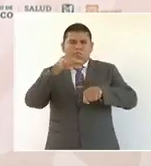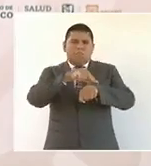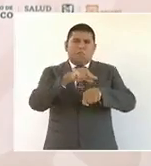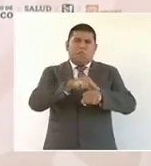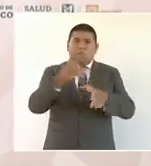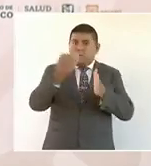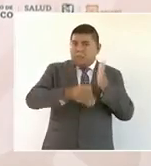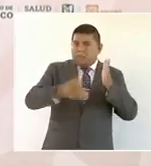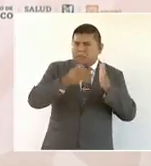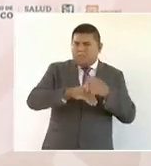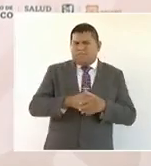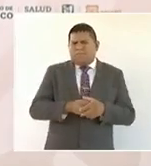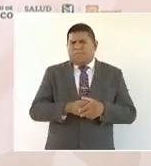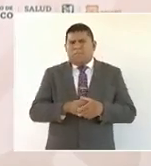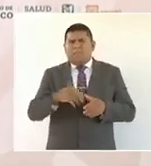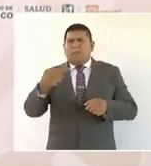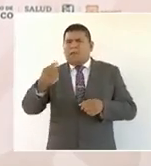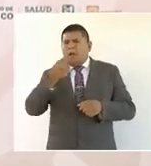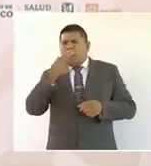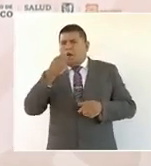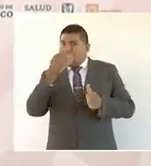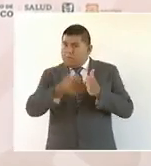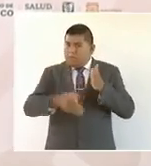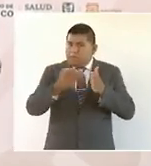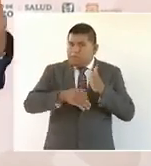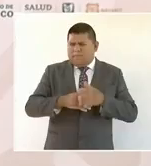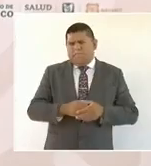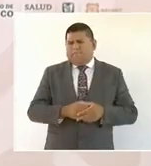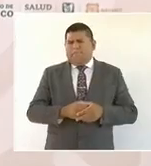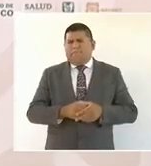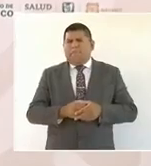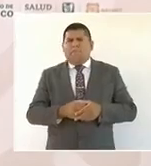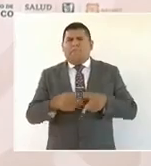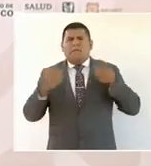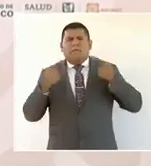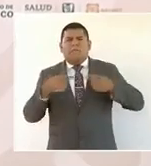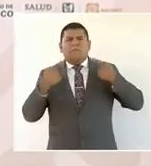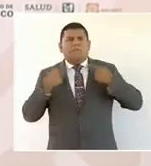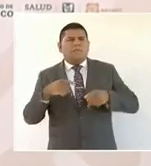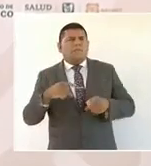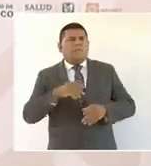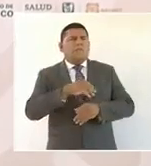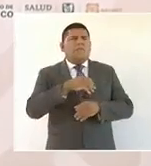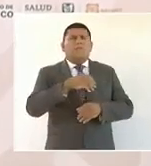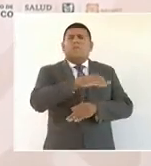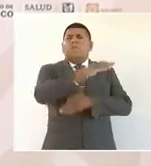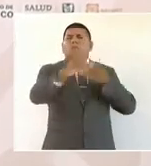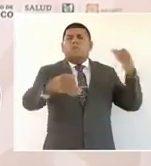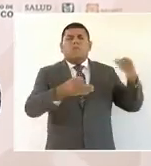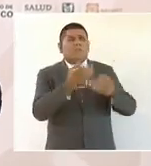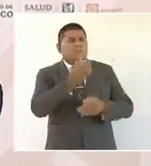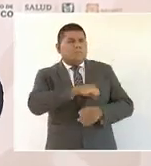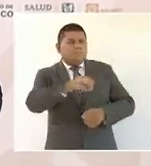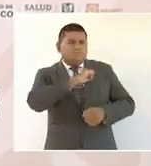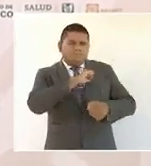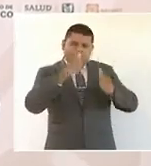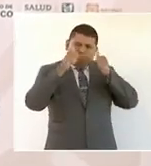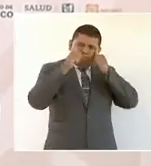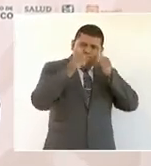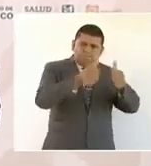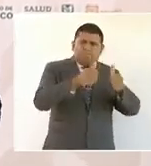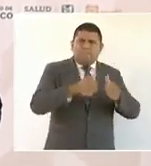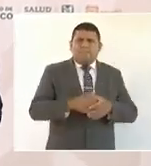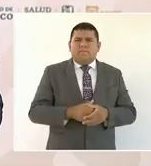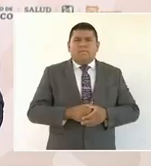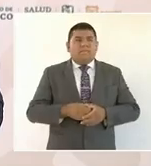de especialistas, de medicamentos, y la gente va a tener garantizado ese derecho, que tiene que ver con el